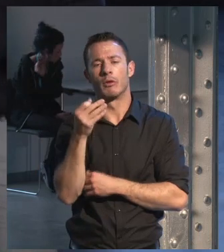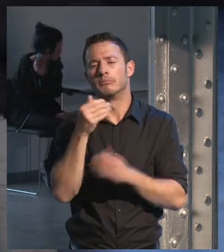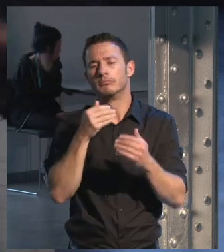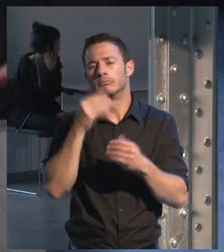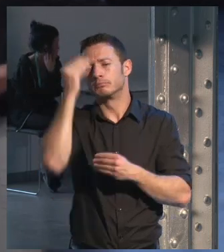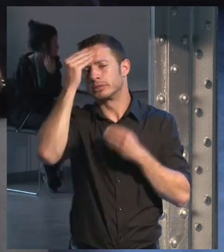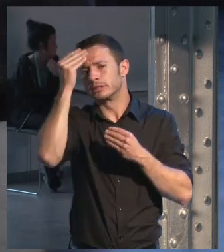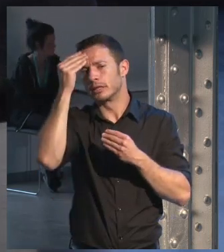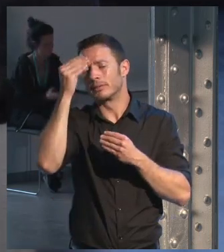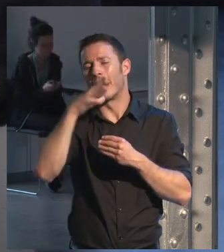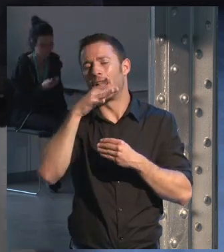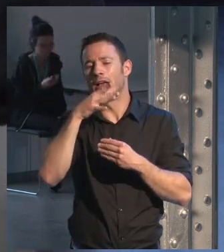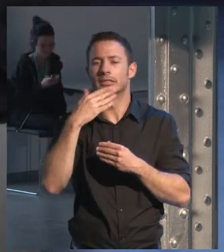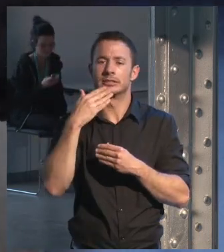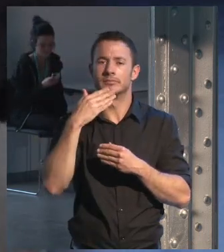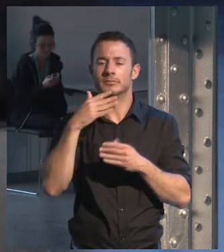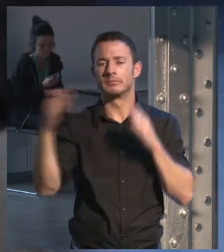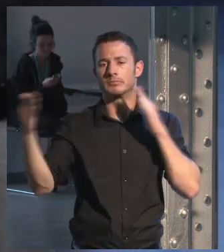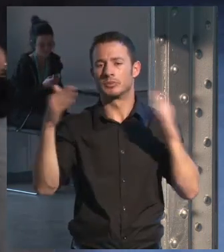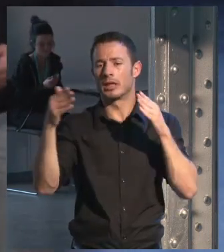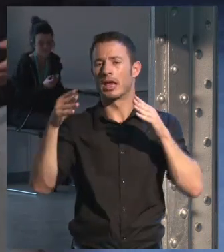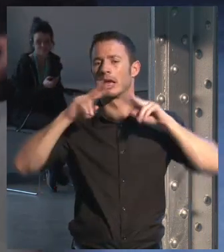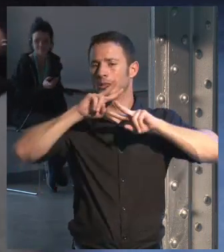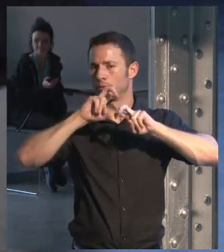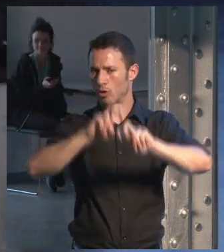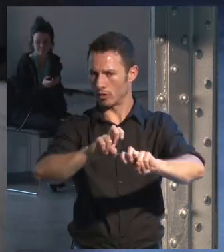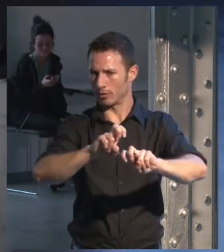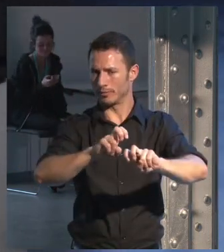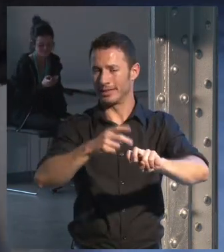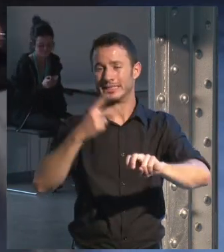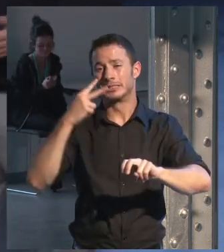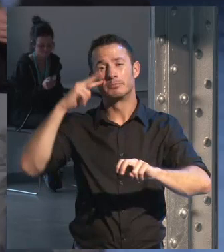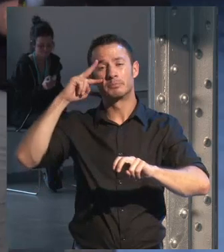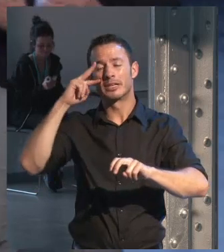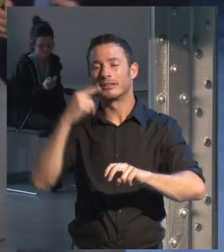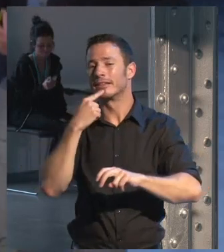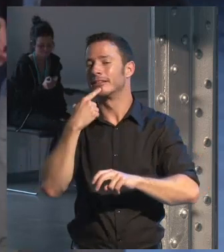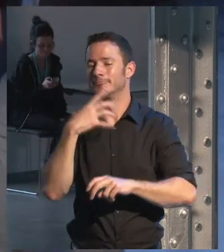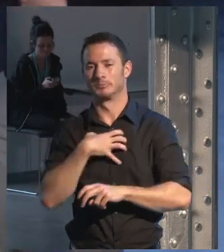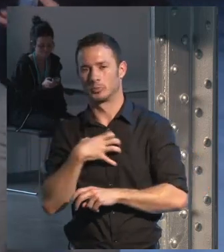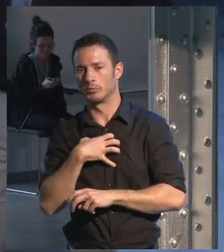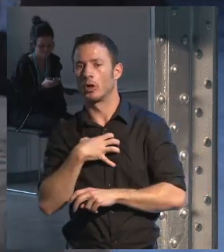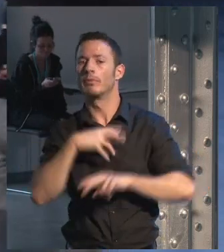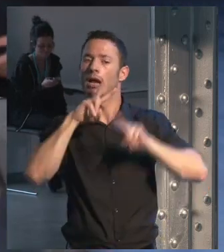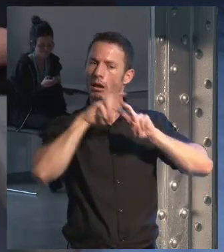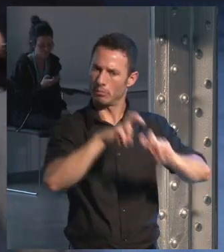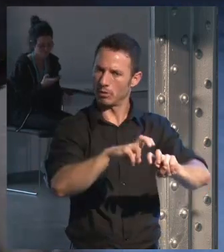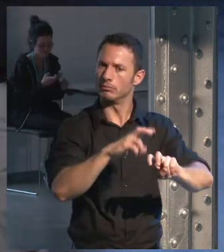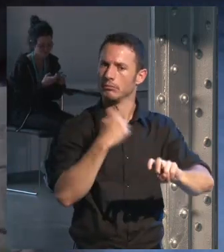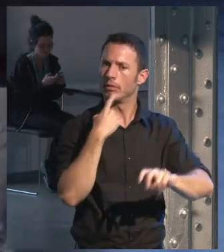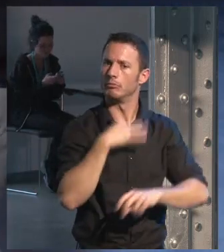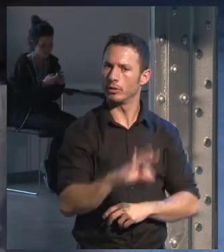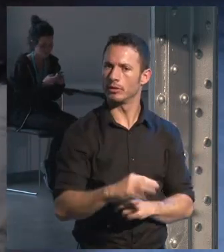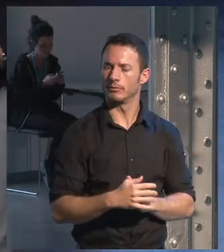ahora mismo estamos todos explorando a todos los niveles. No se puede hablar de expertos, pero se puede hablar de explorar. Y dentro de la exploración,